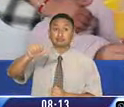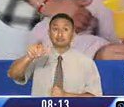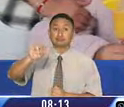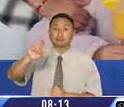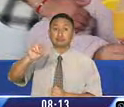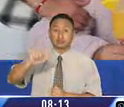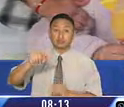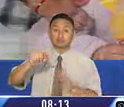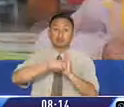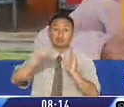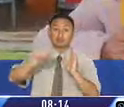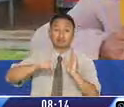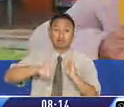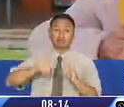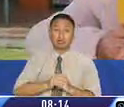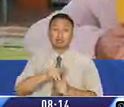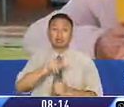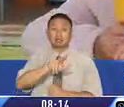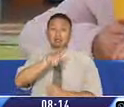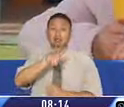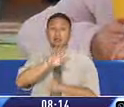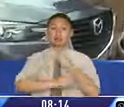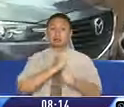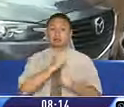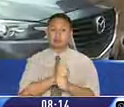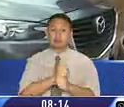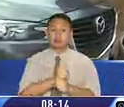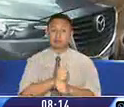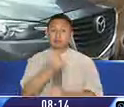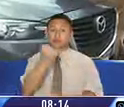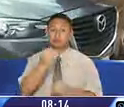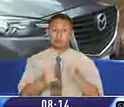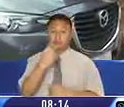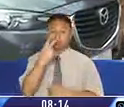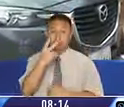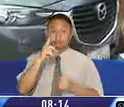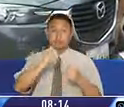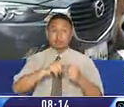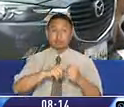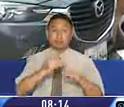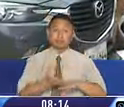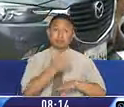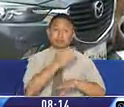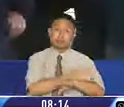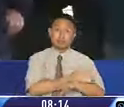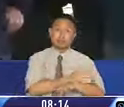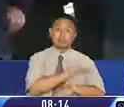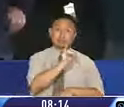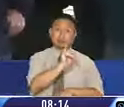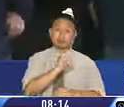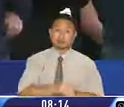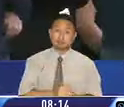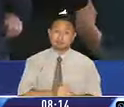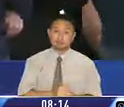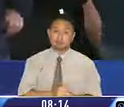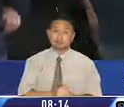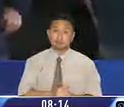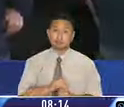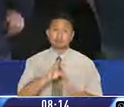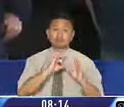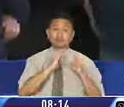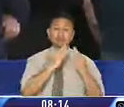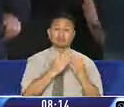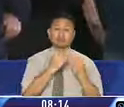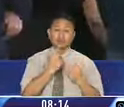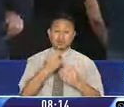abogada penalista de 34 años. Fue vista por última vez en Quito el pasado fin de semana. La información de la familia es que ingresó